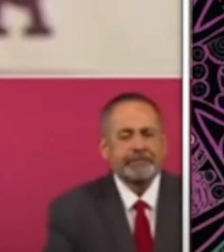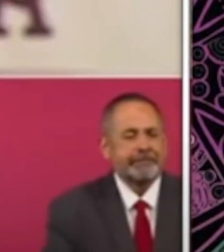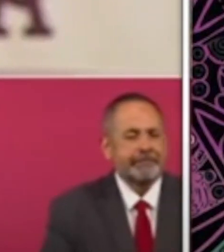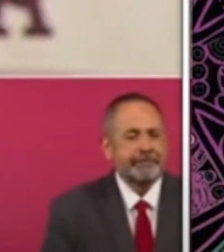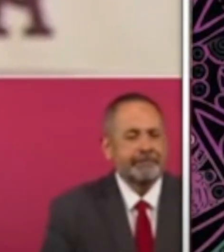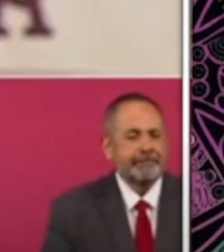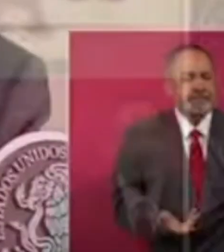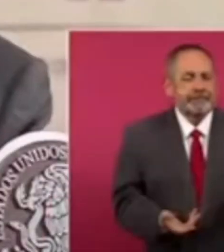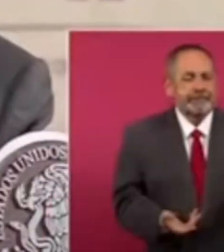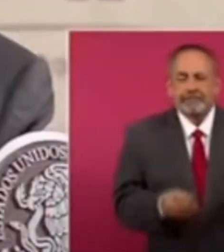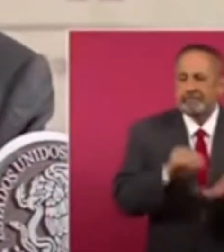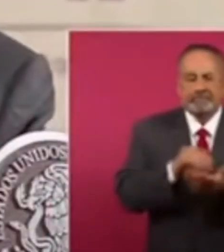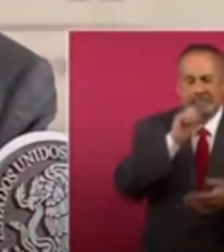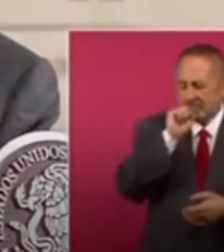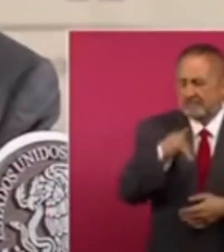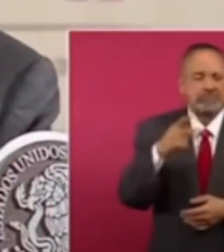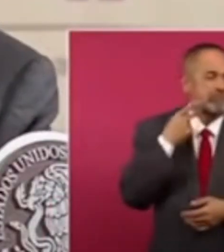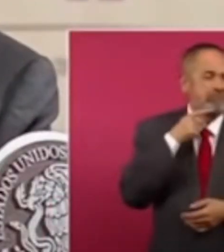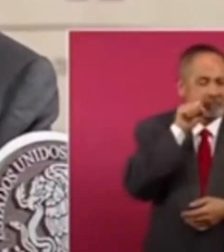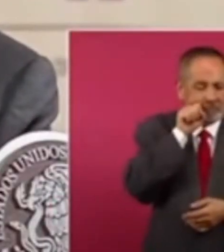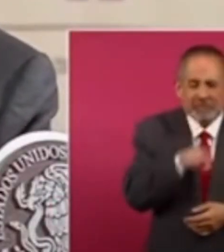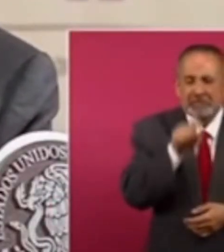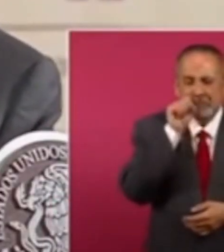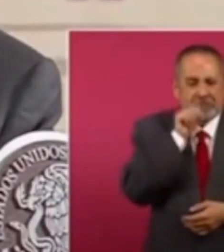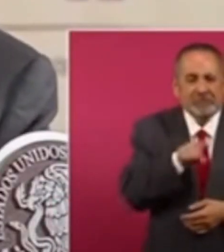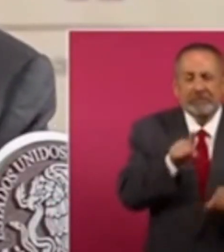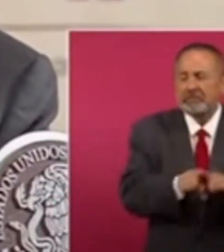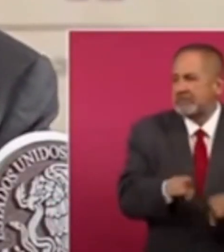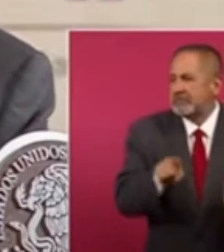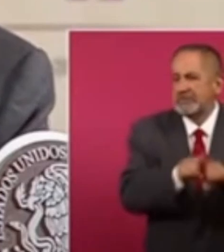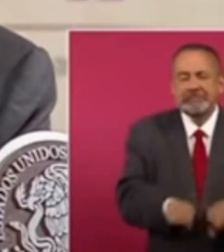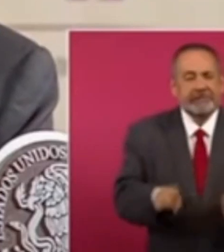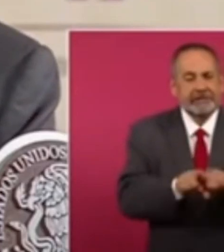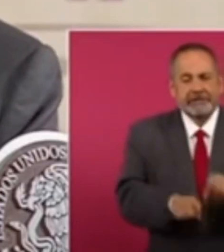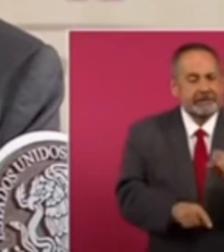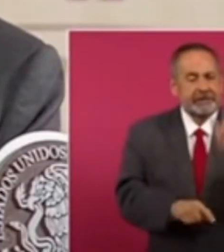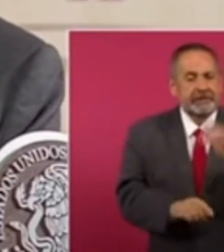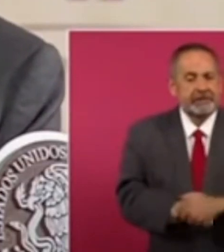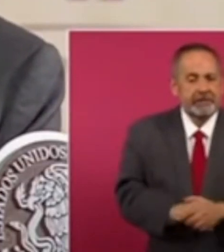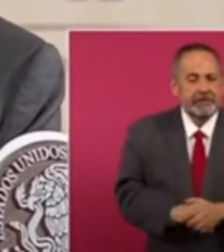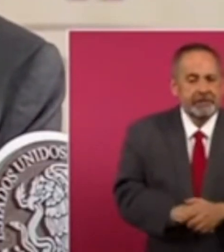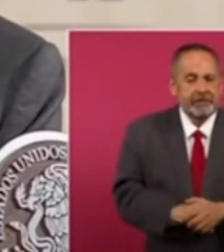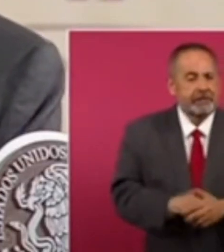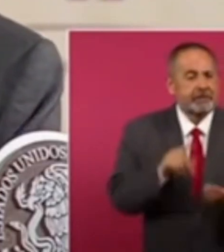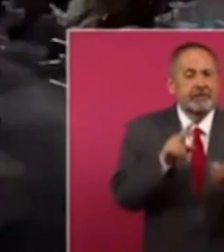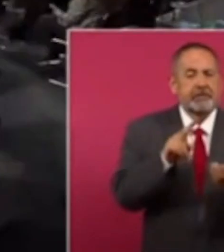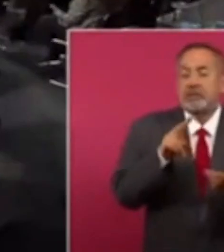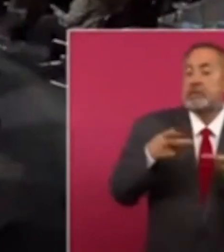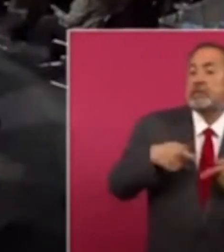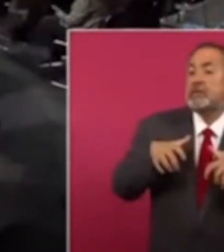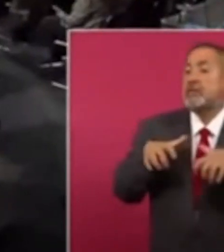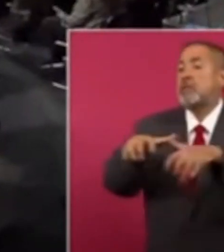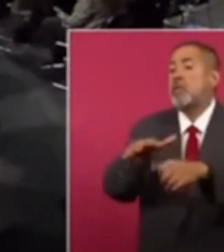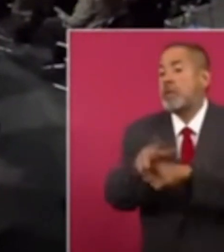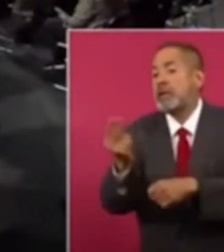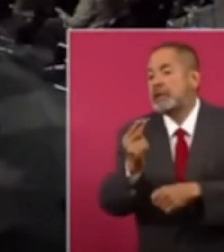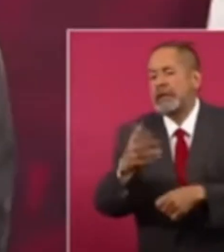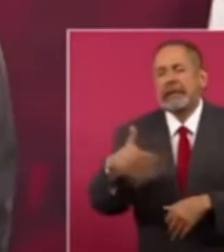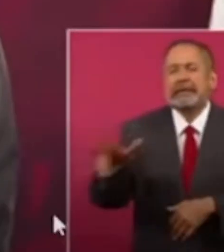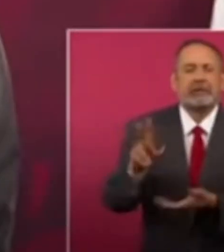y manteniendo la misma política, esa donde todos los intereses cuentan menos el interés del